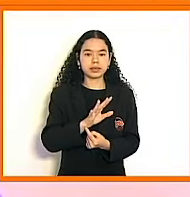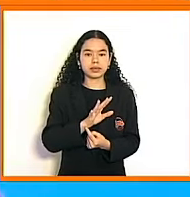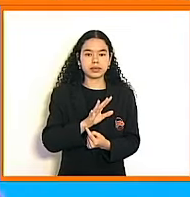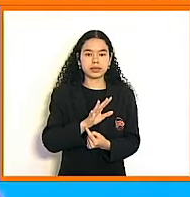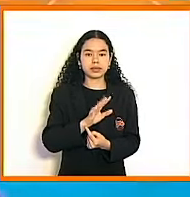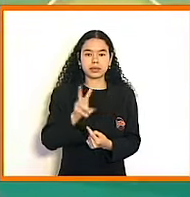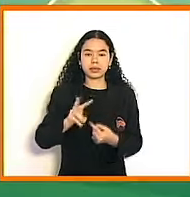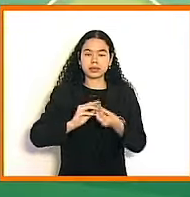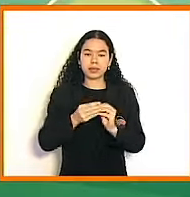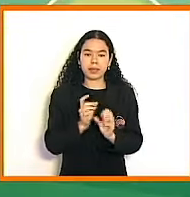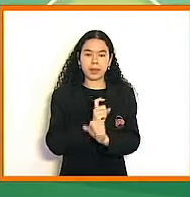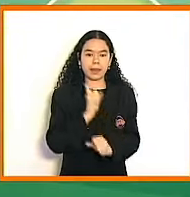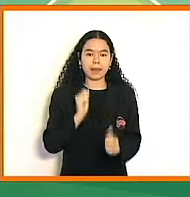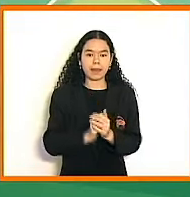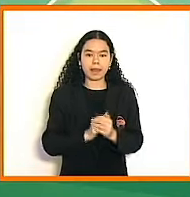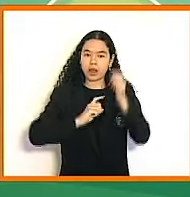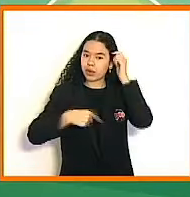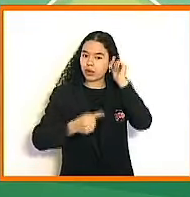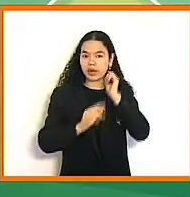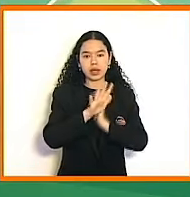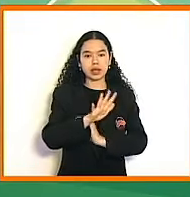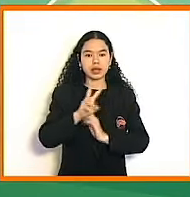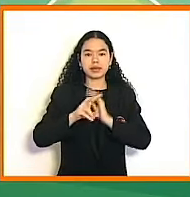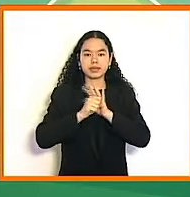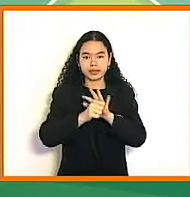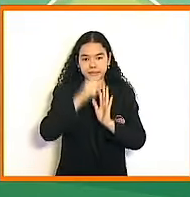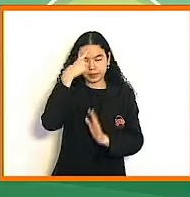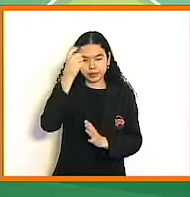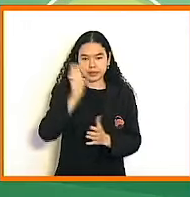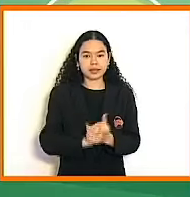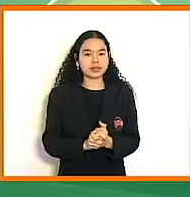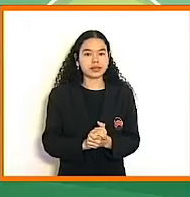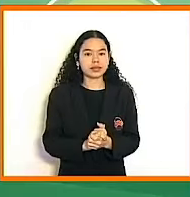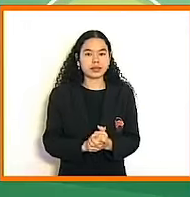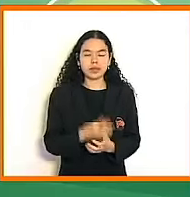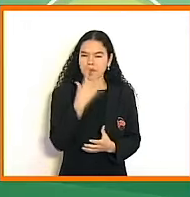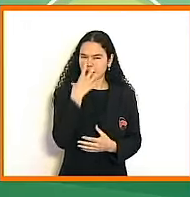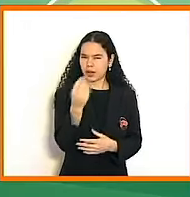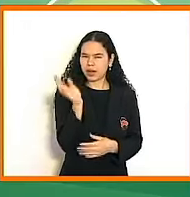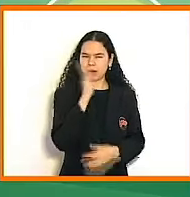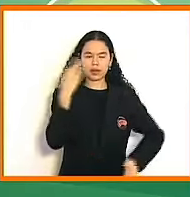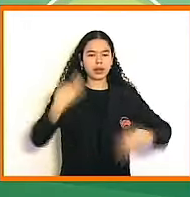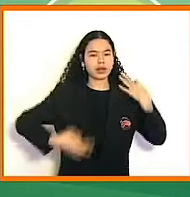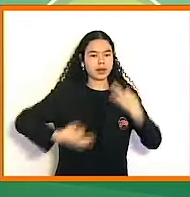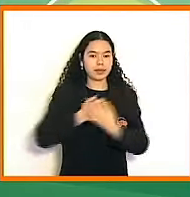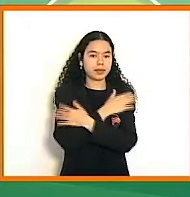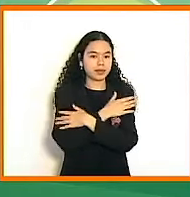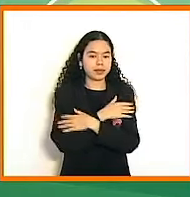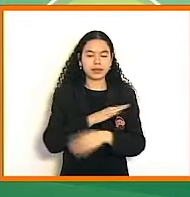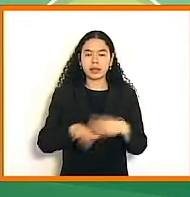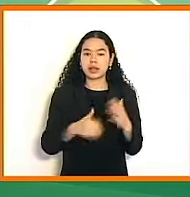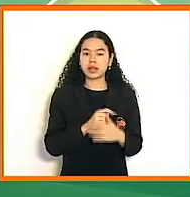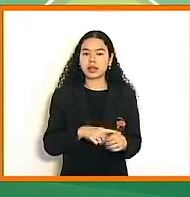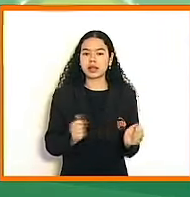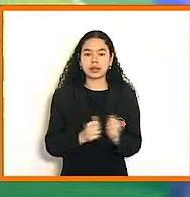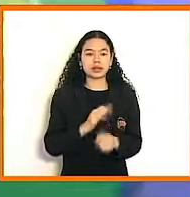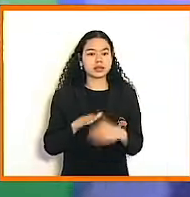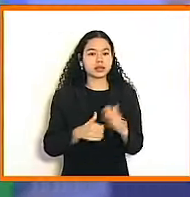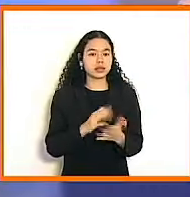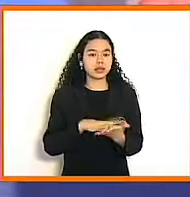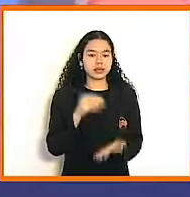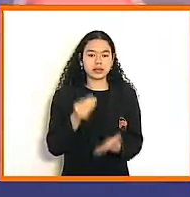es el 2, tu número afortunado en diario es el 52 con su símbolo de sueño zorrillo. ¡Muchas felicidades! Es así como pasamos a